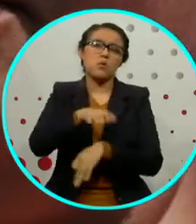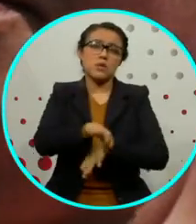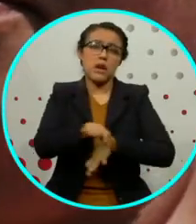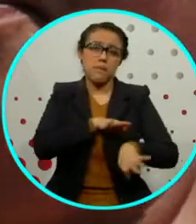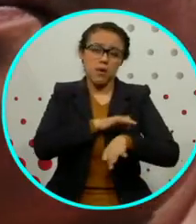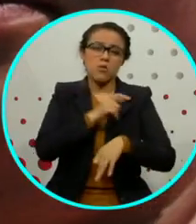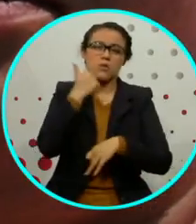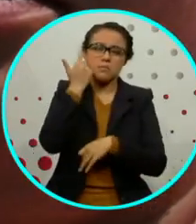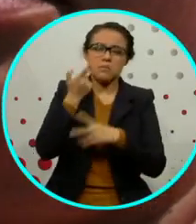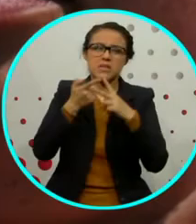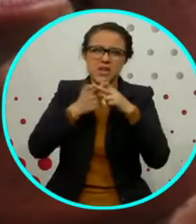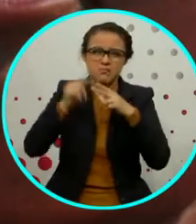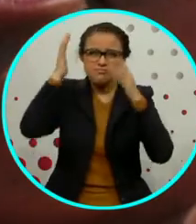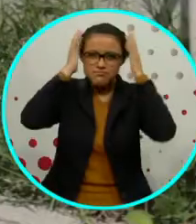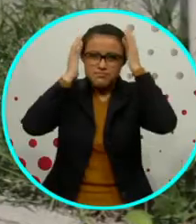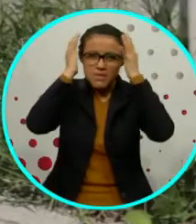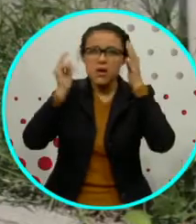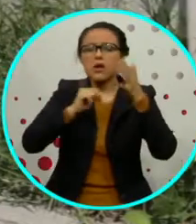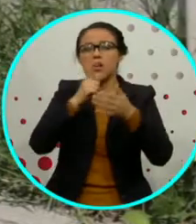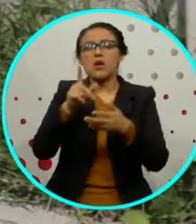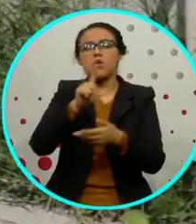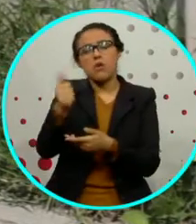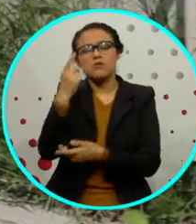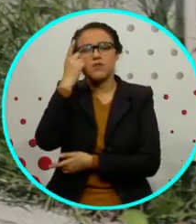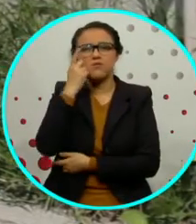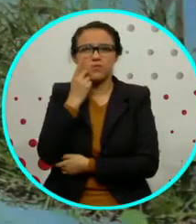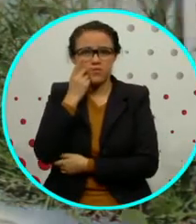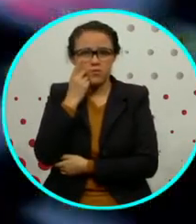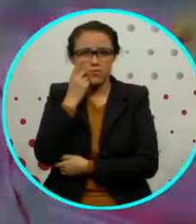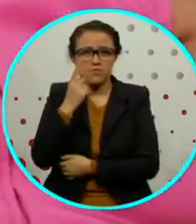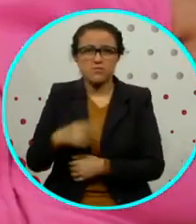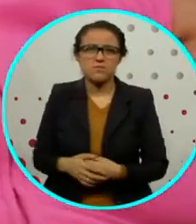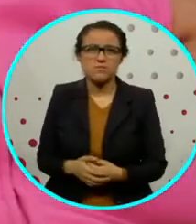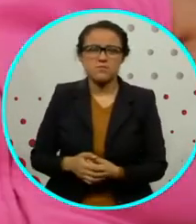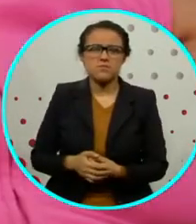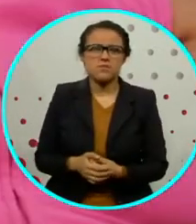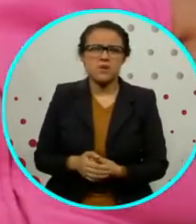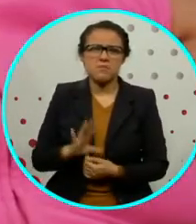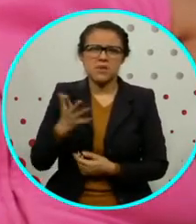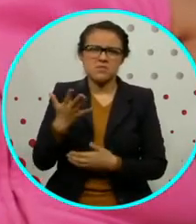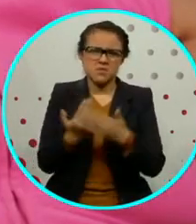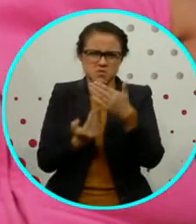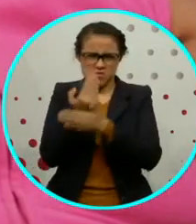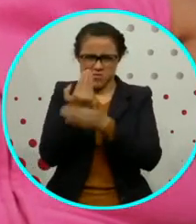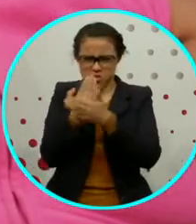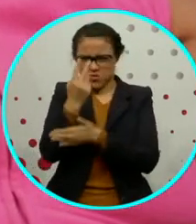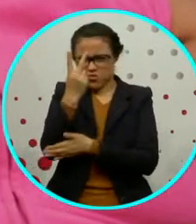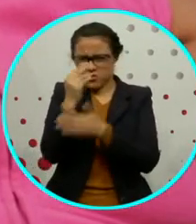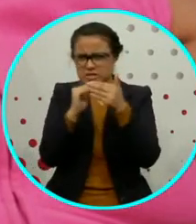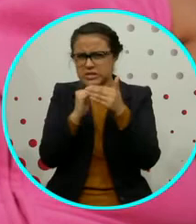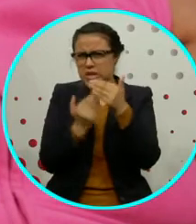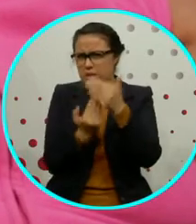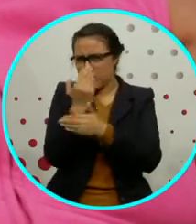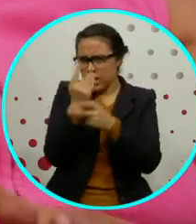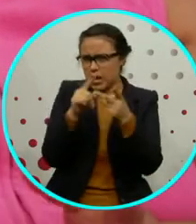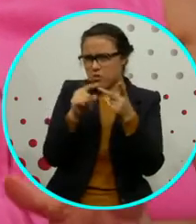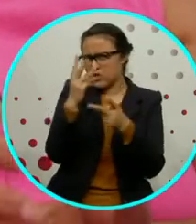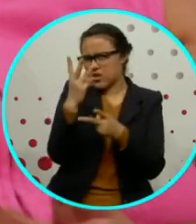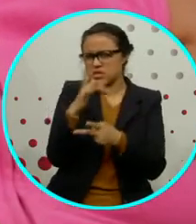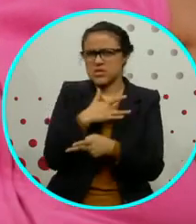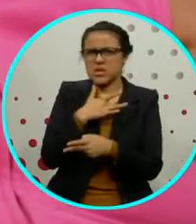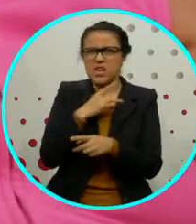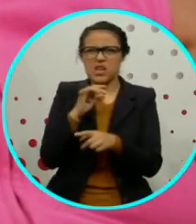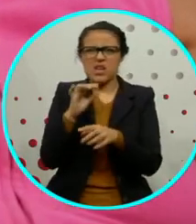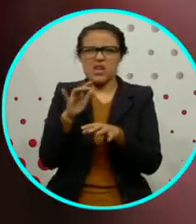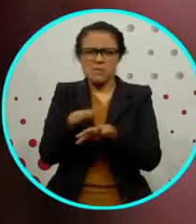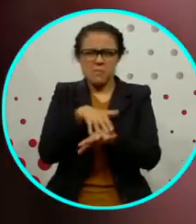tomó un baño y posteriormente se metió a dormir. Como en la madrugada, por ahí de las 2 de la mañana, 3, sentí que algo me